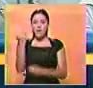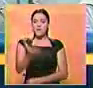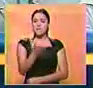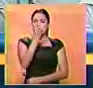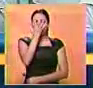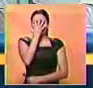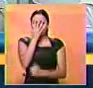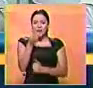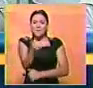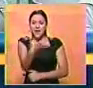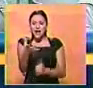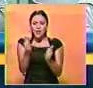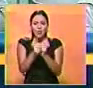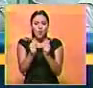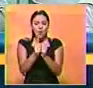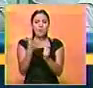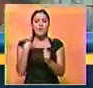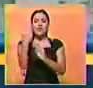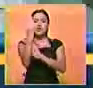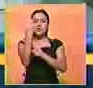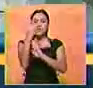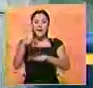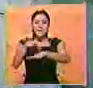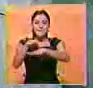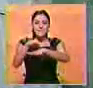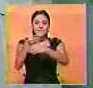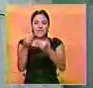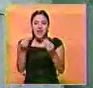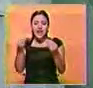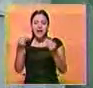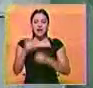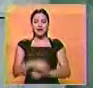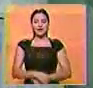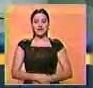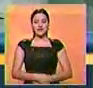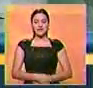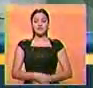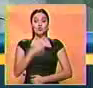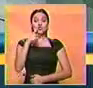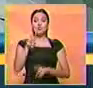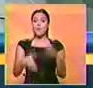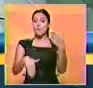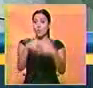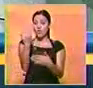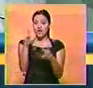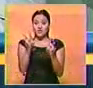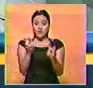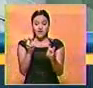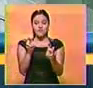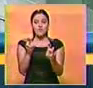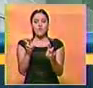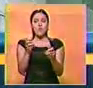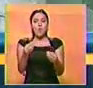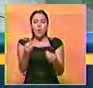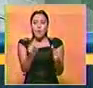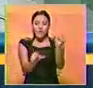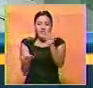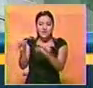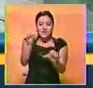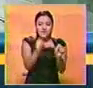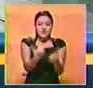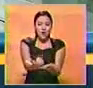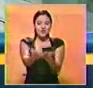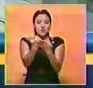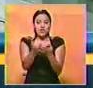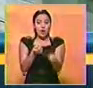máscara de yeso para poder cuidar nuestra piel. Es una mascarilla muy novedosa en cuanto a la técnica de poder introducir sustancias que ayuden